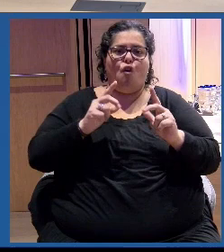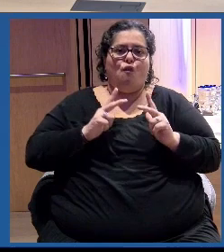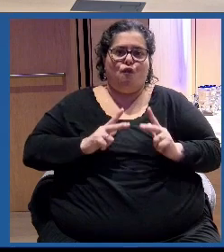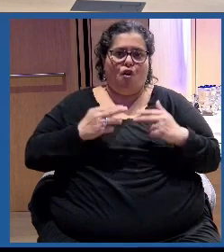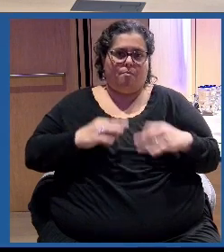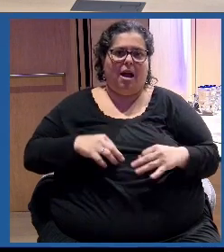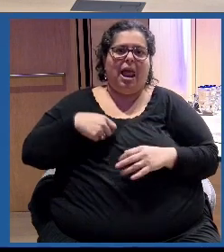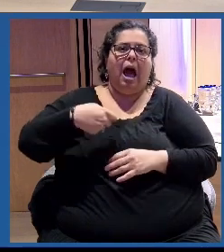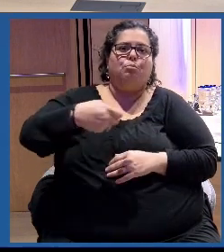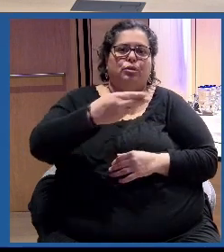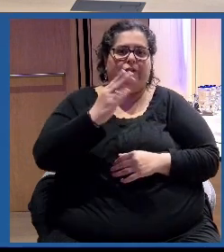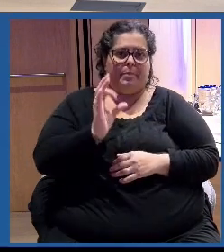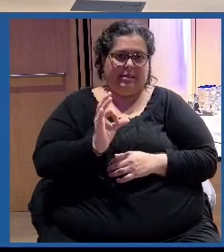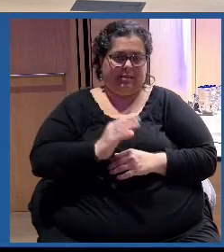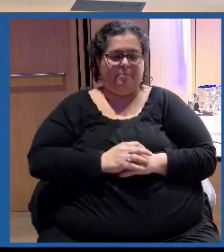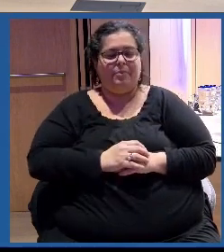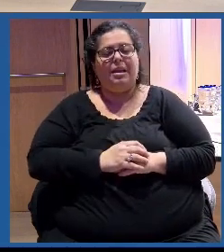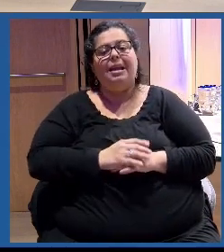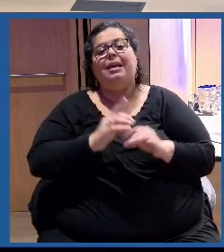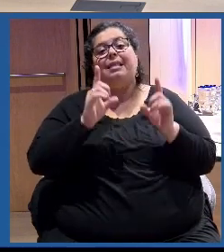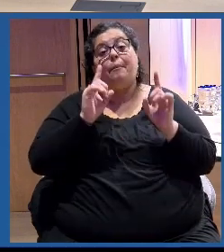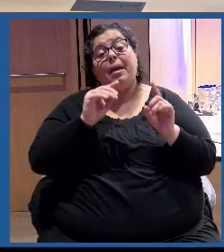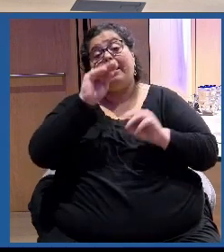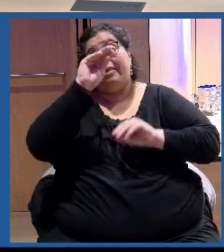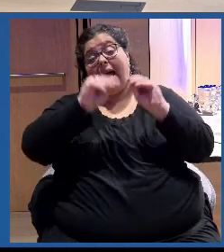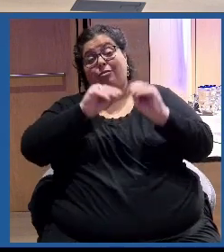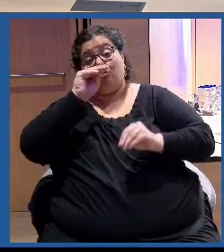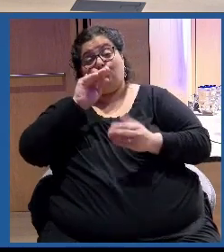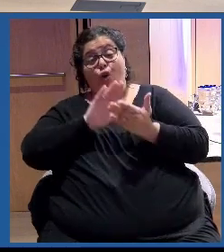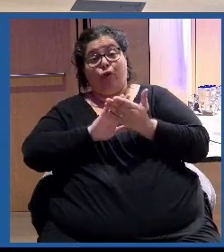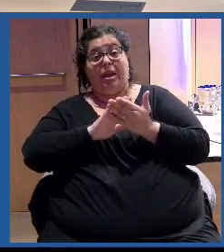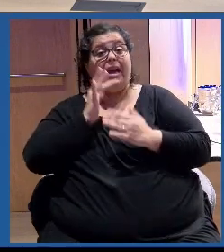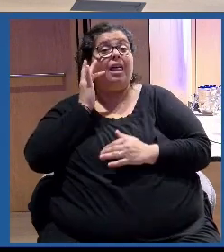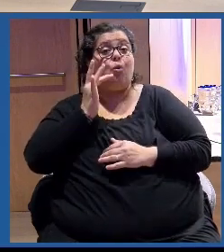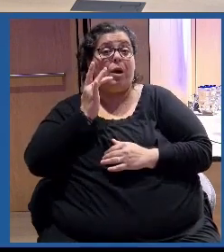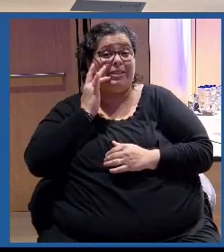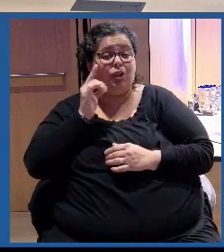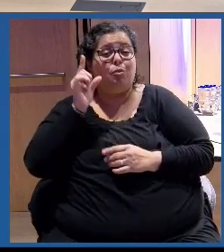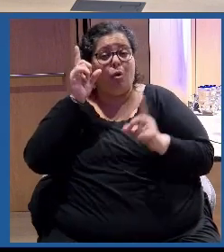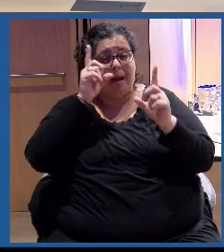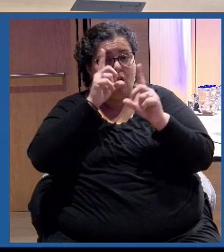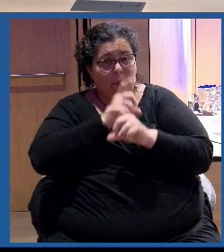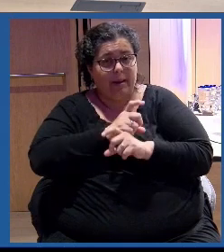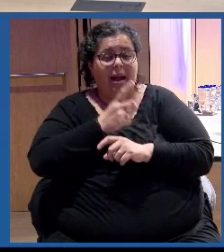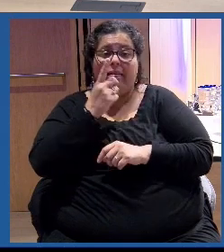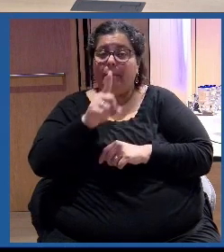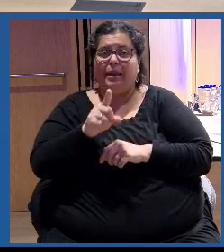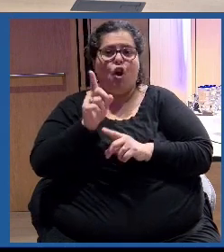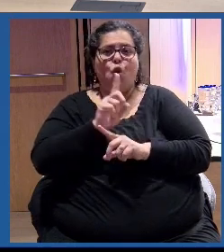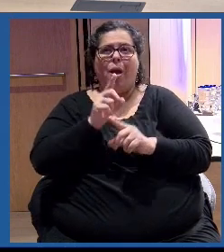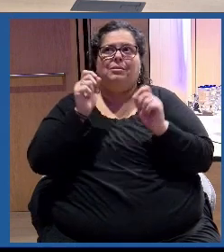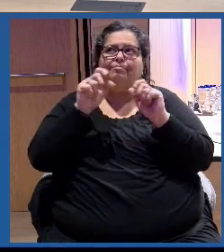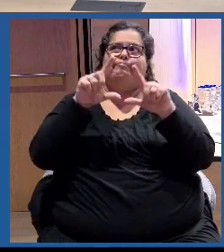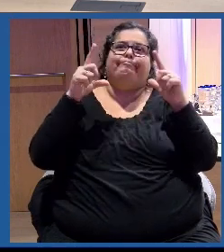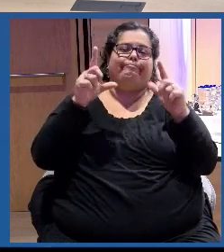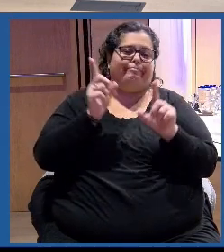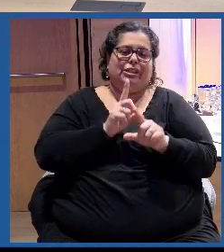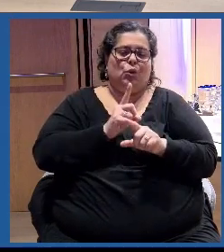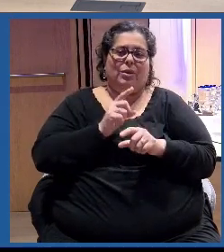bueno, es la de los datos educativos, parece más complicada, pero nada de esto te llama la atención, ¿verdad, Catalina? Debe ser bastante